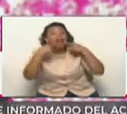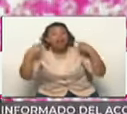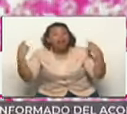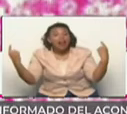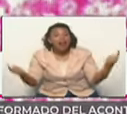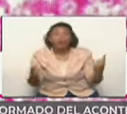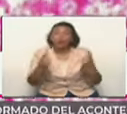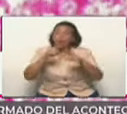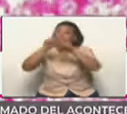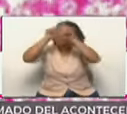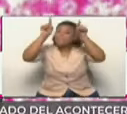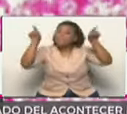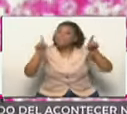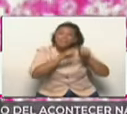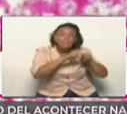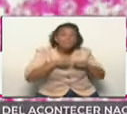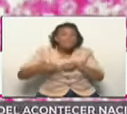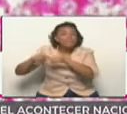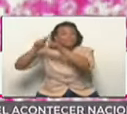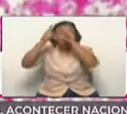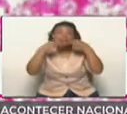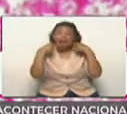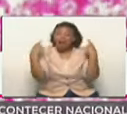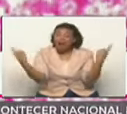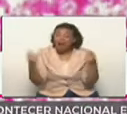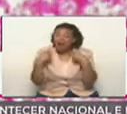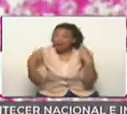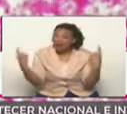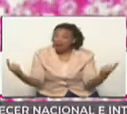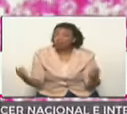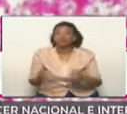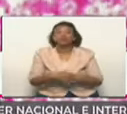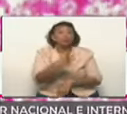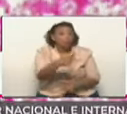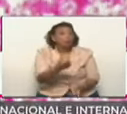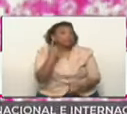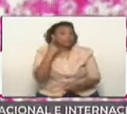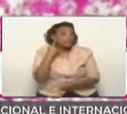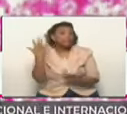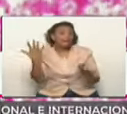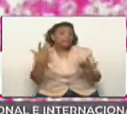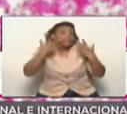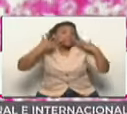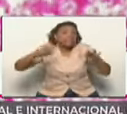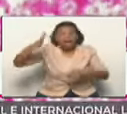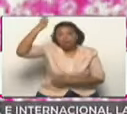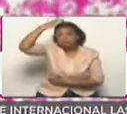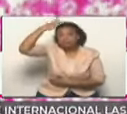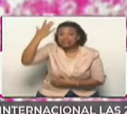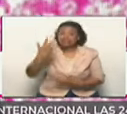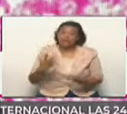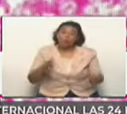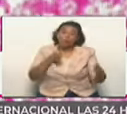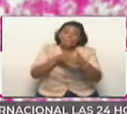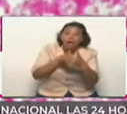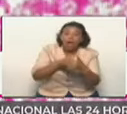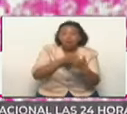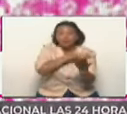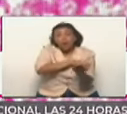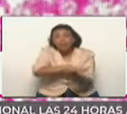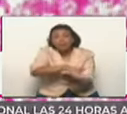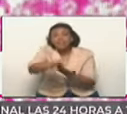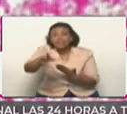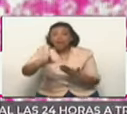todo corre, todo va y todo viene. Yo me enteré de esa versión cuando aterricé